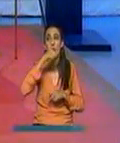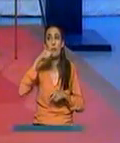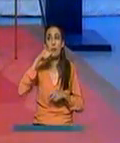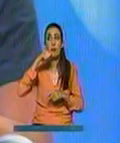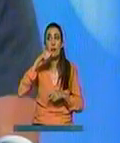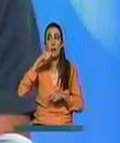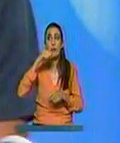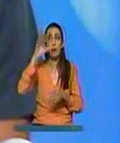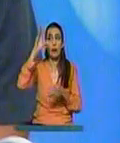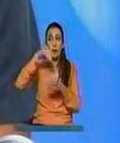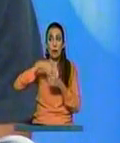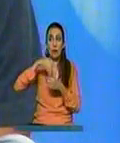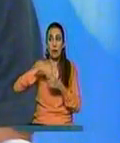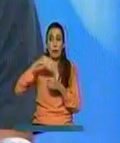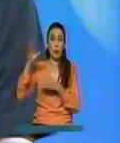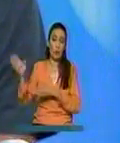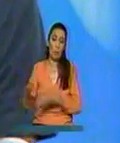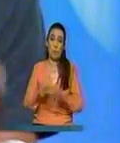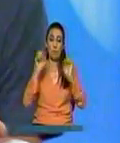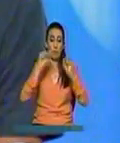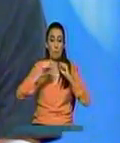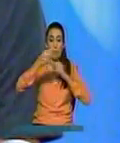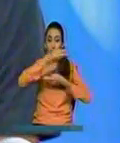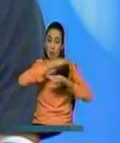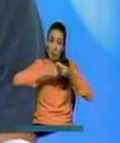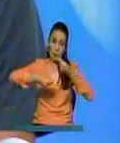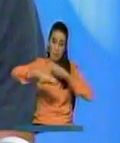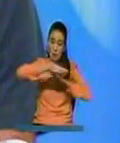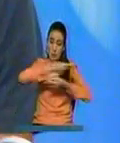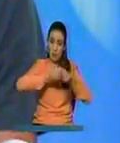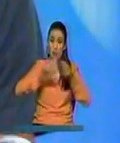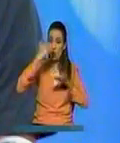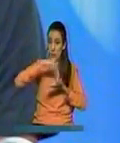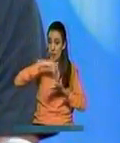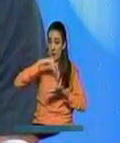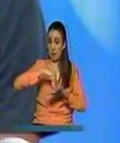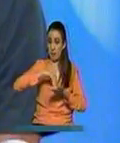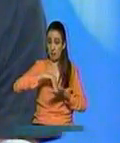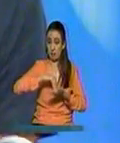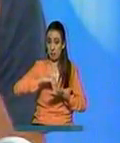en bolsas de valores y el ecuatoriano puede reinvertir esas utilidades o eso que le queda a final de